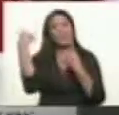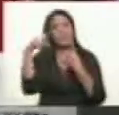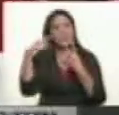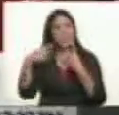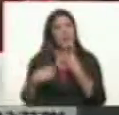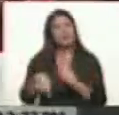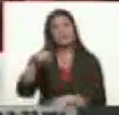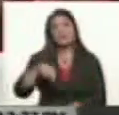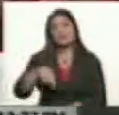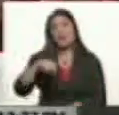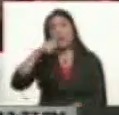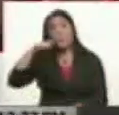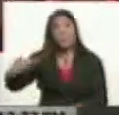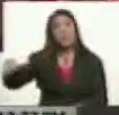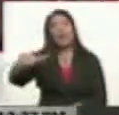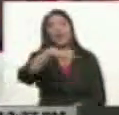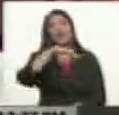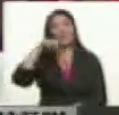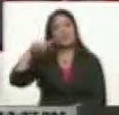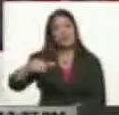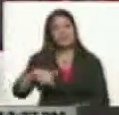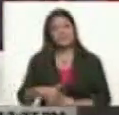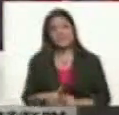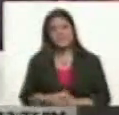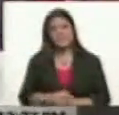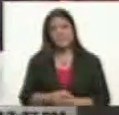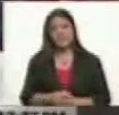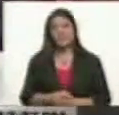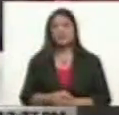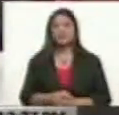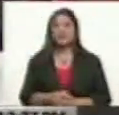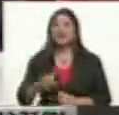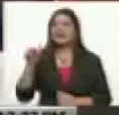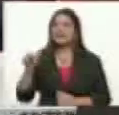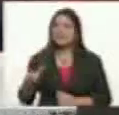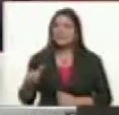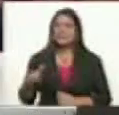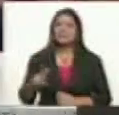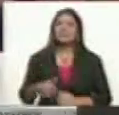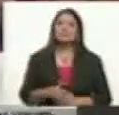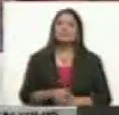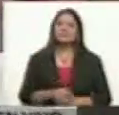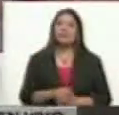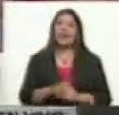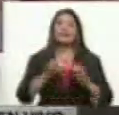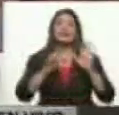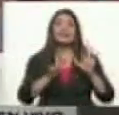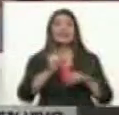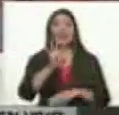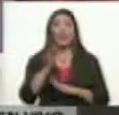necesidades del pueblo de Aragua. Y acá hemos llegado, bueno, nada más y nada menos que a